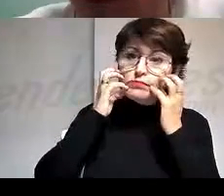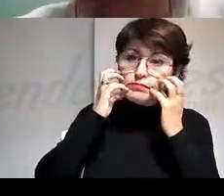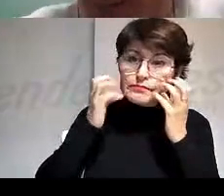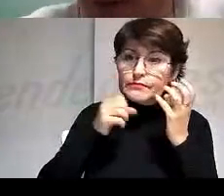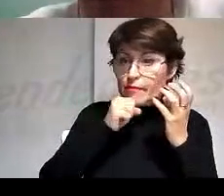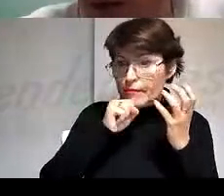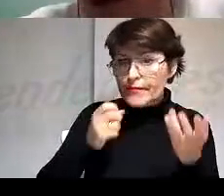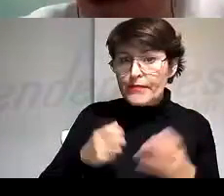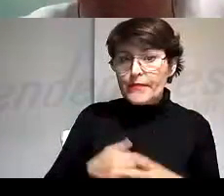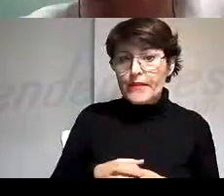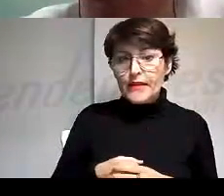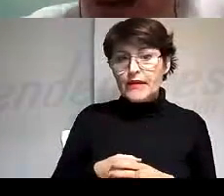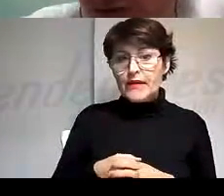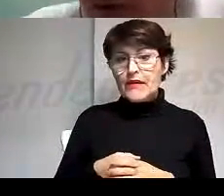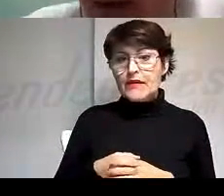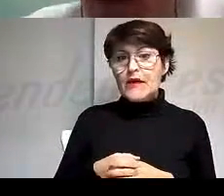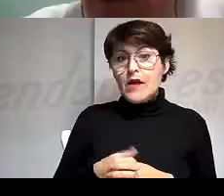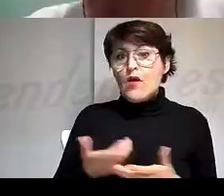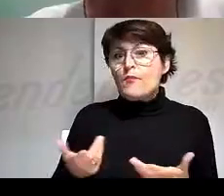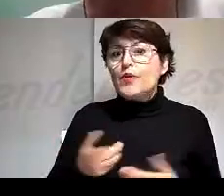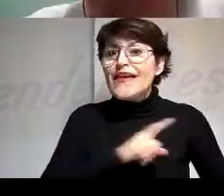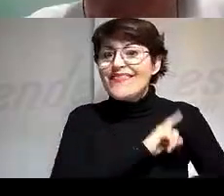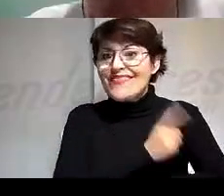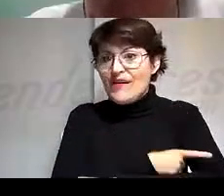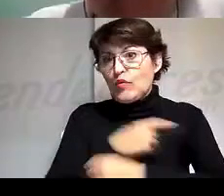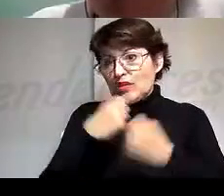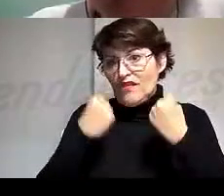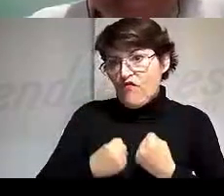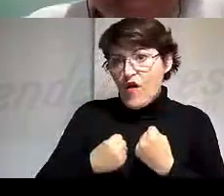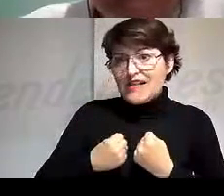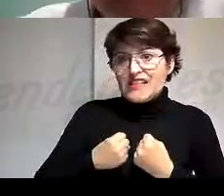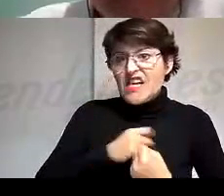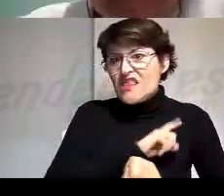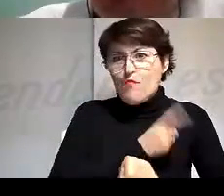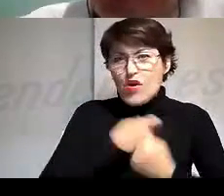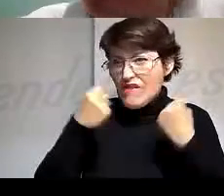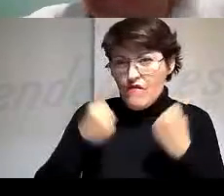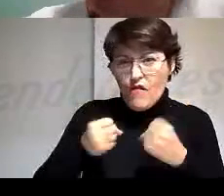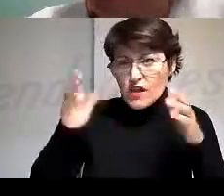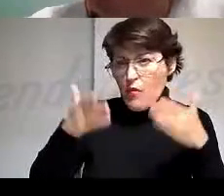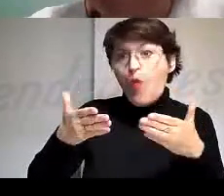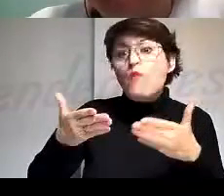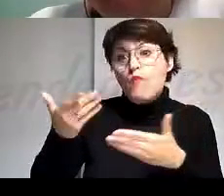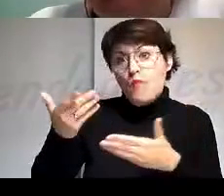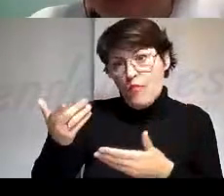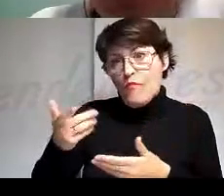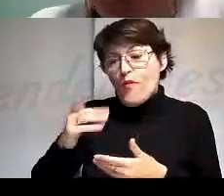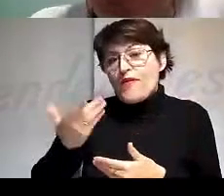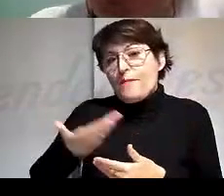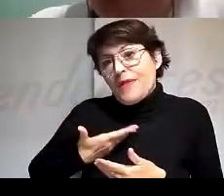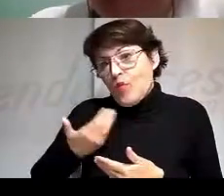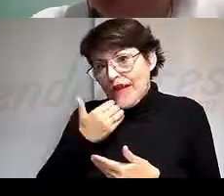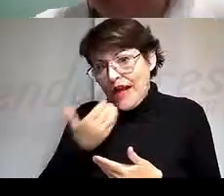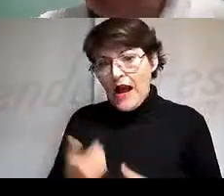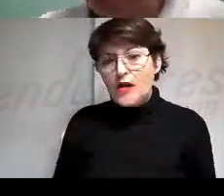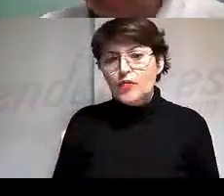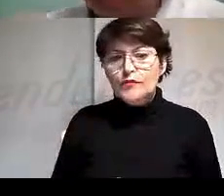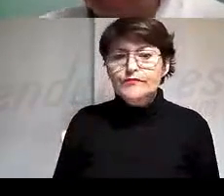de ser también lo que comentábamos, una agresión al cuerpo, pero de